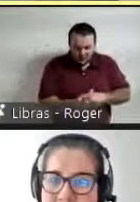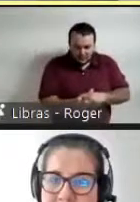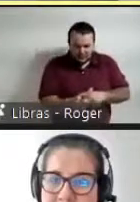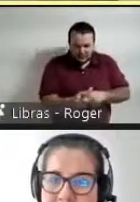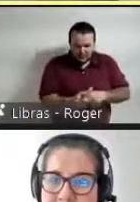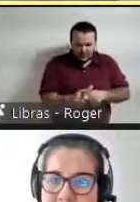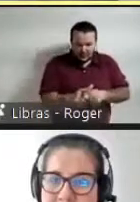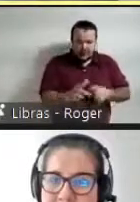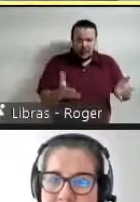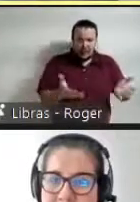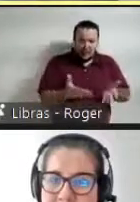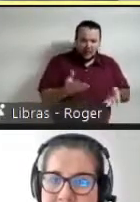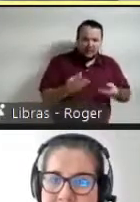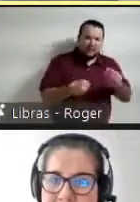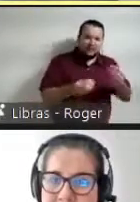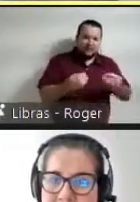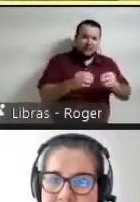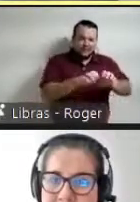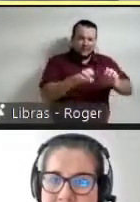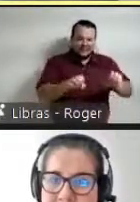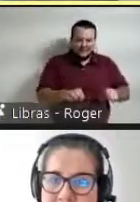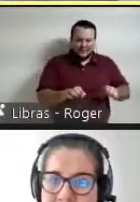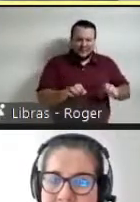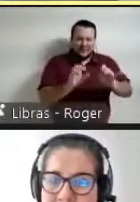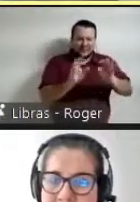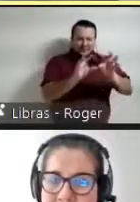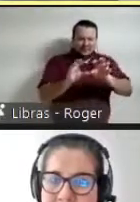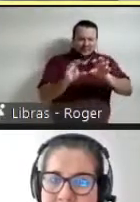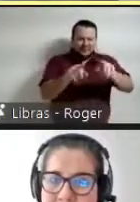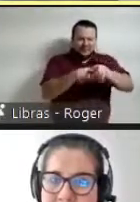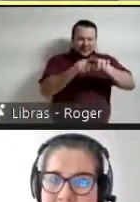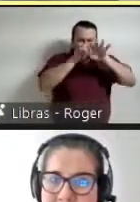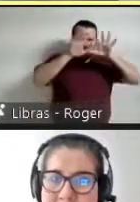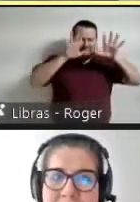porosa y transparente expone y presenta al edificio original